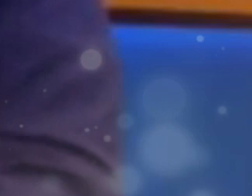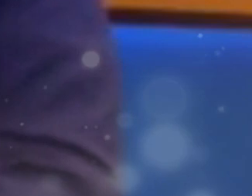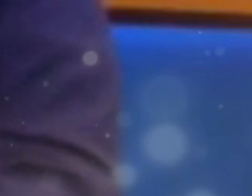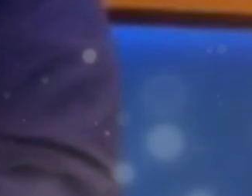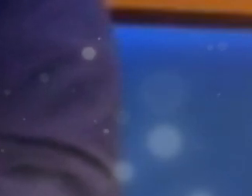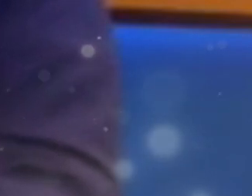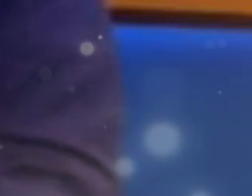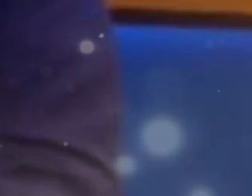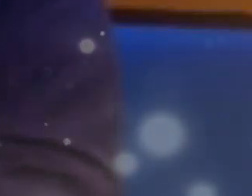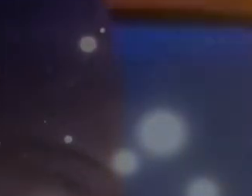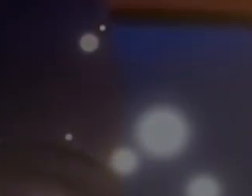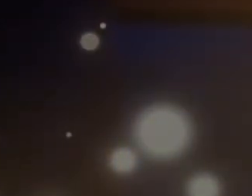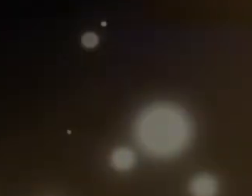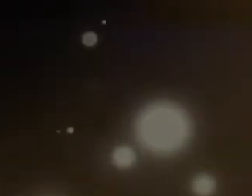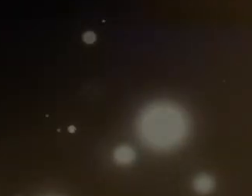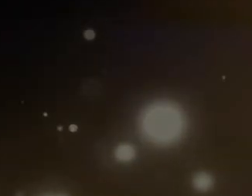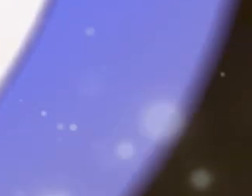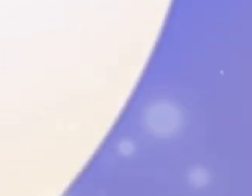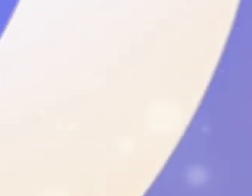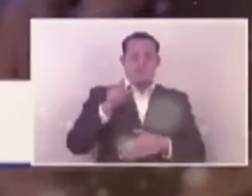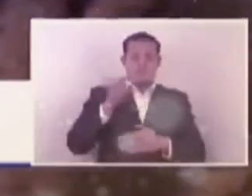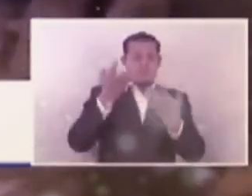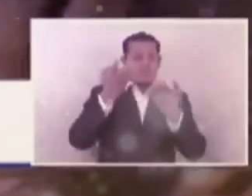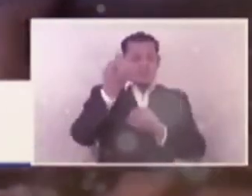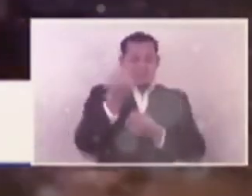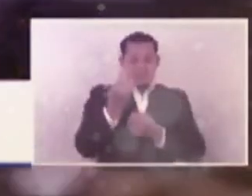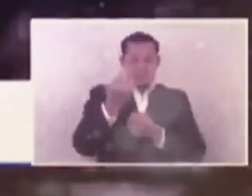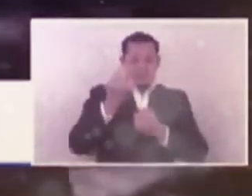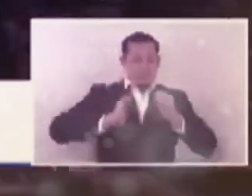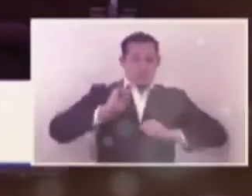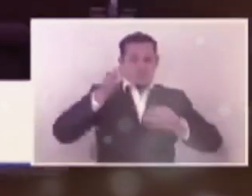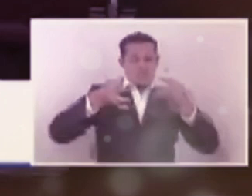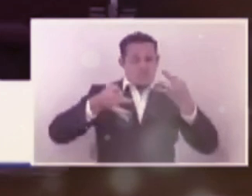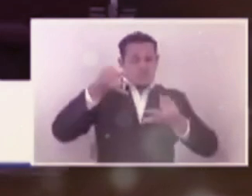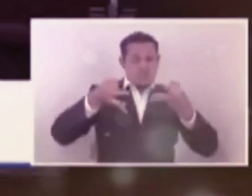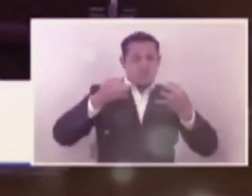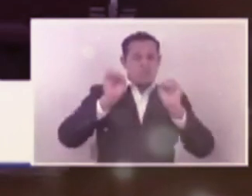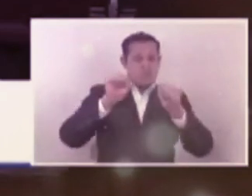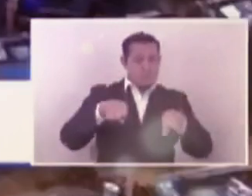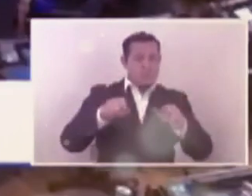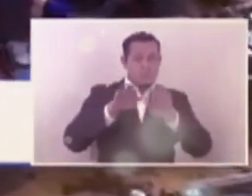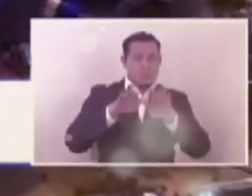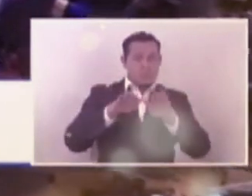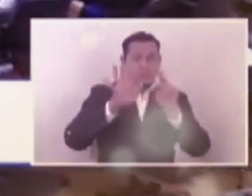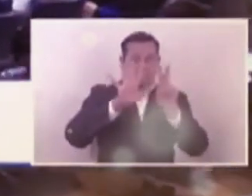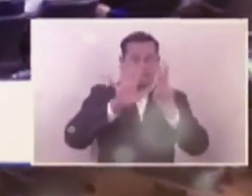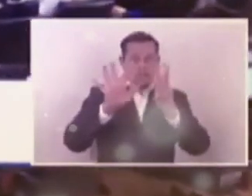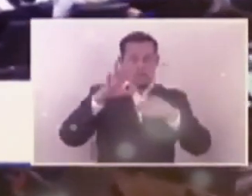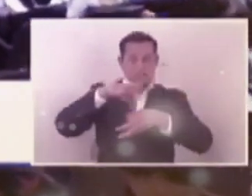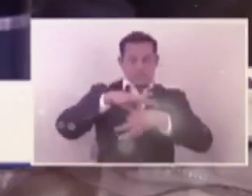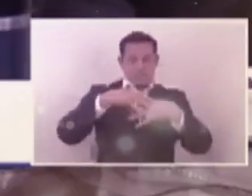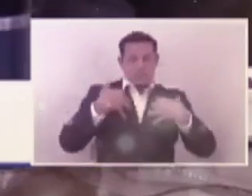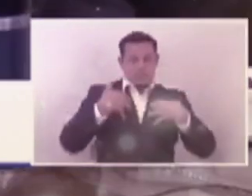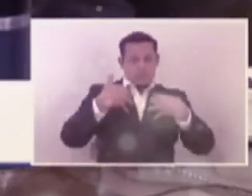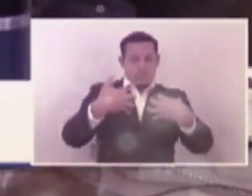ganamos $3,300 líquidos. Esto que para muchos es un acto de justicia, fue posible gracias a 78 votos en el